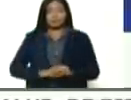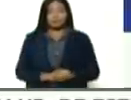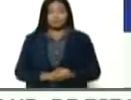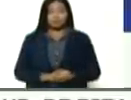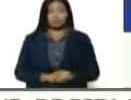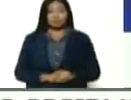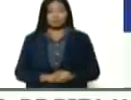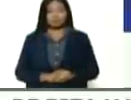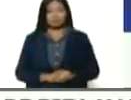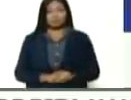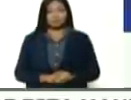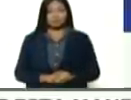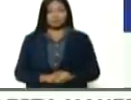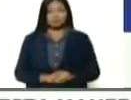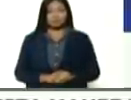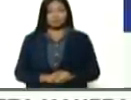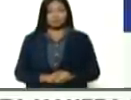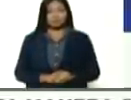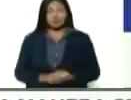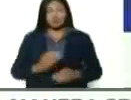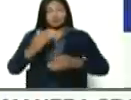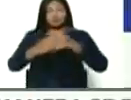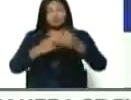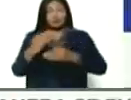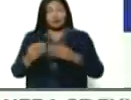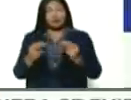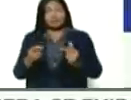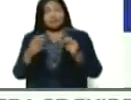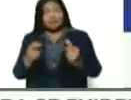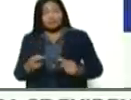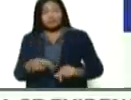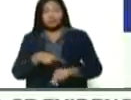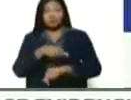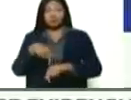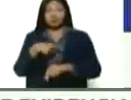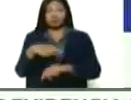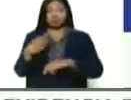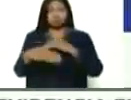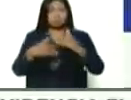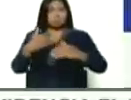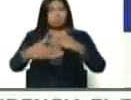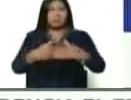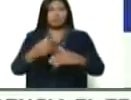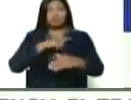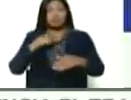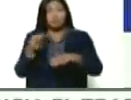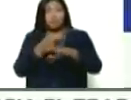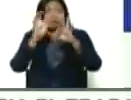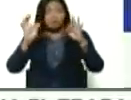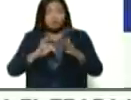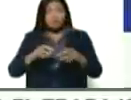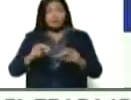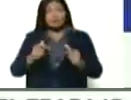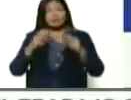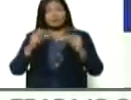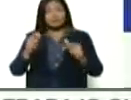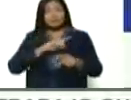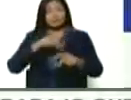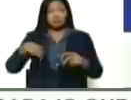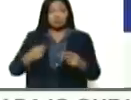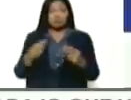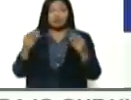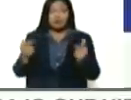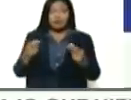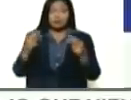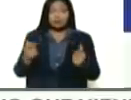y si has sido así la aceleración de los tiempos nosotros tenemos que buscar la aceleración de nuestra acción